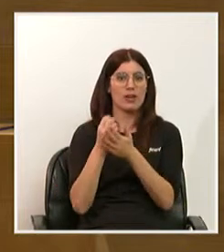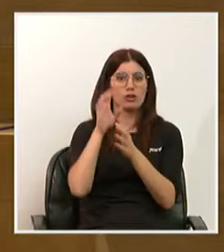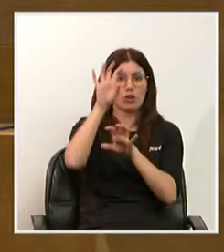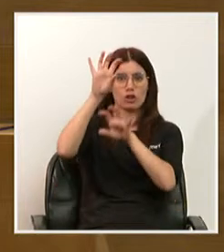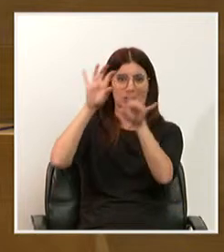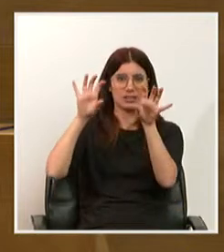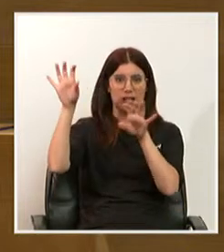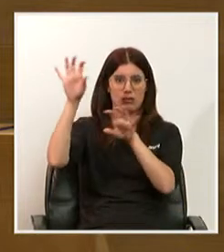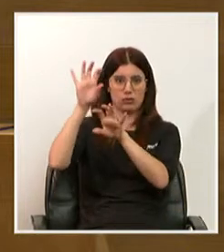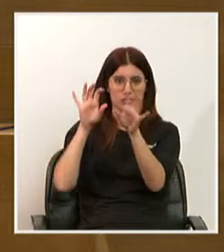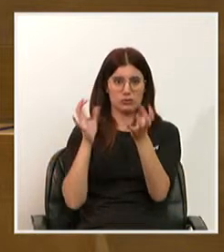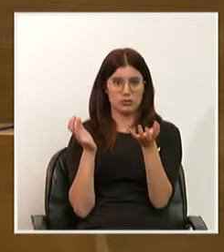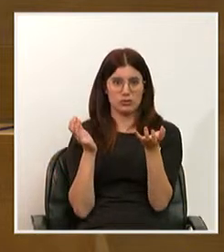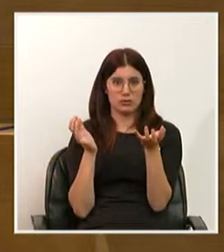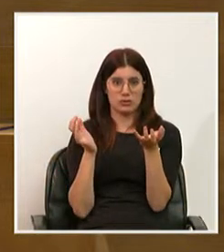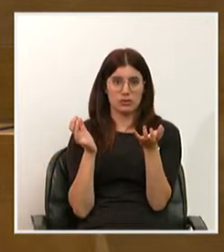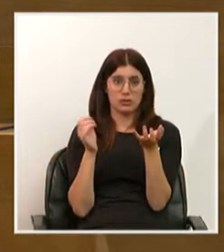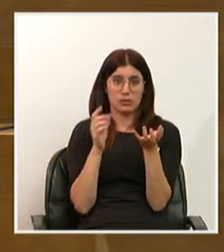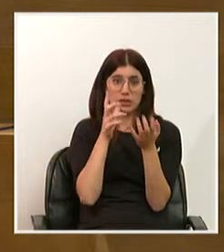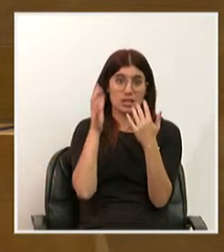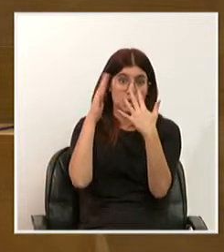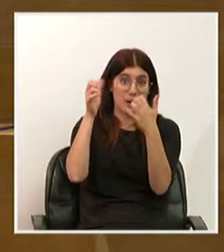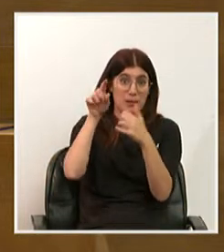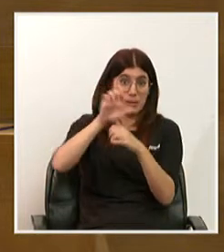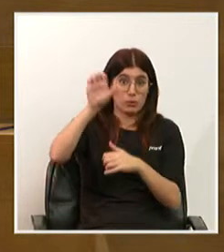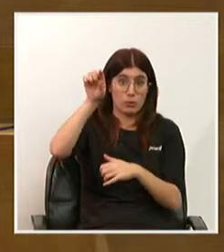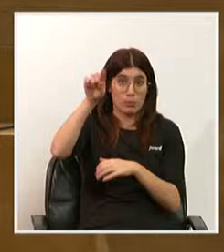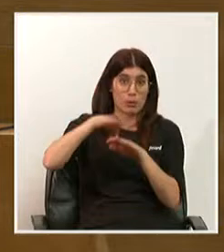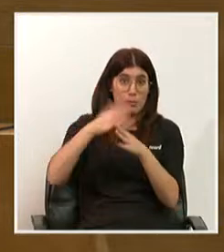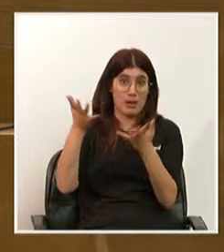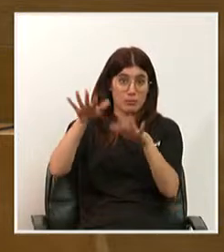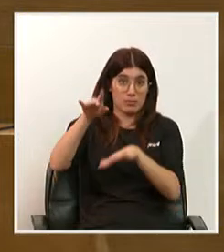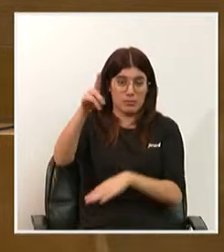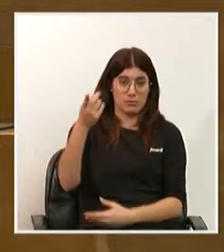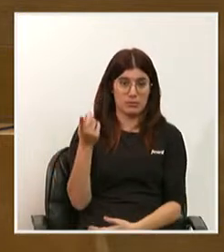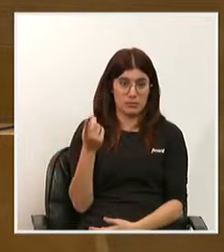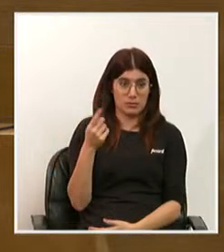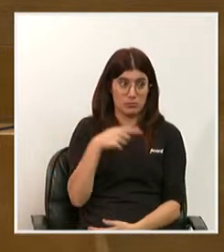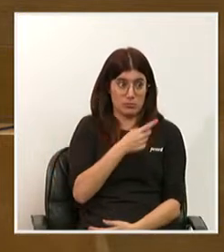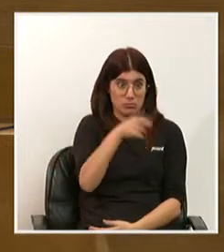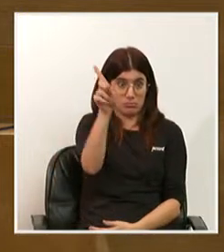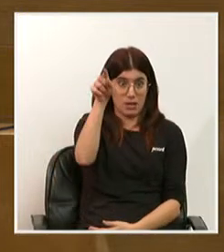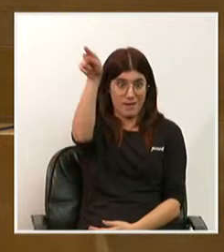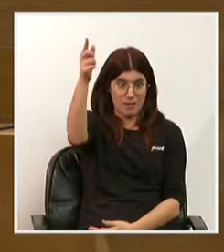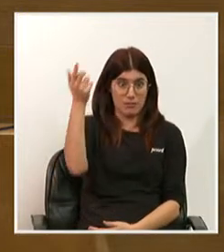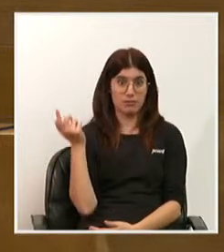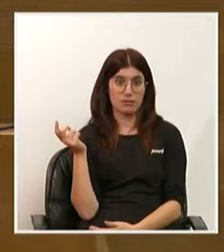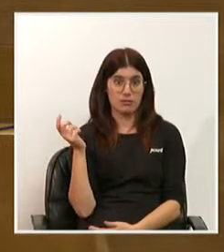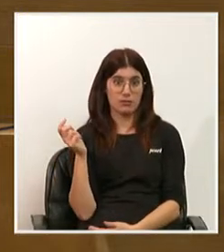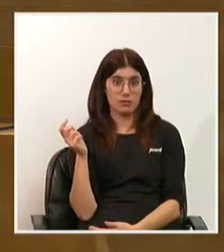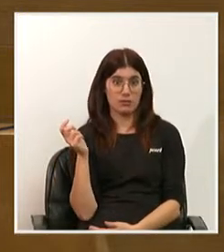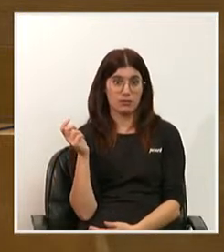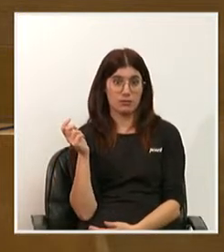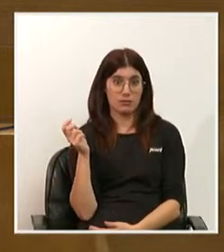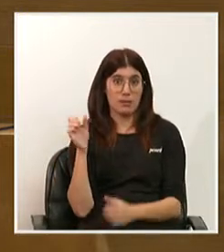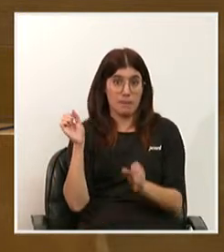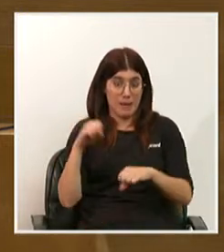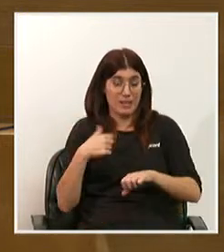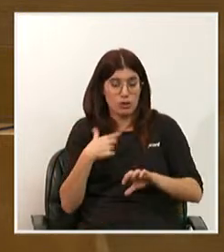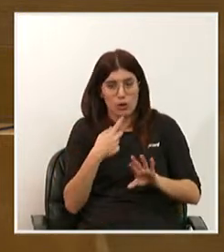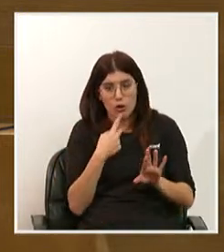y luego lación del parlamento europeo con mayoría de vale lo